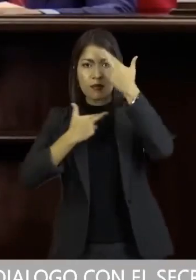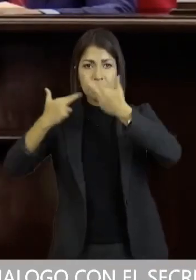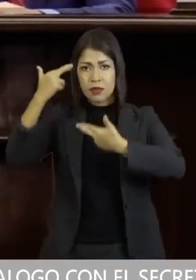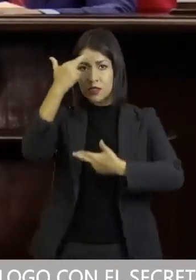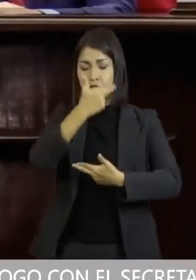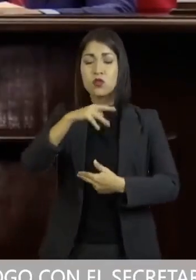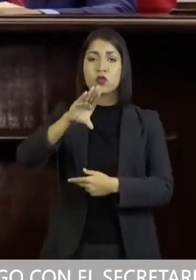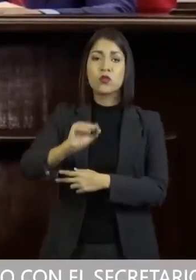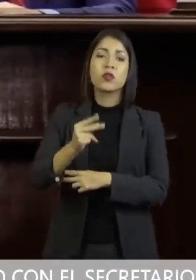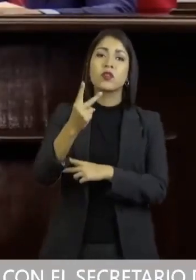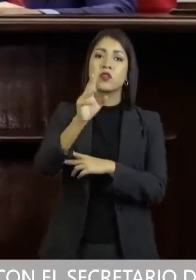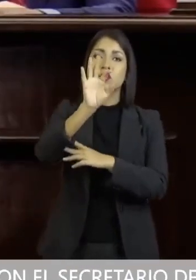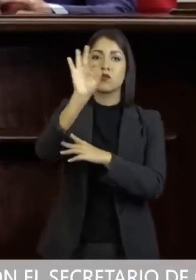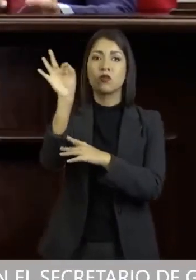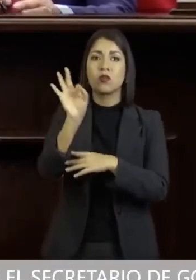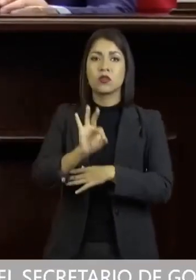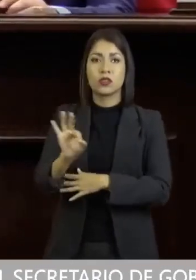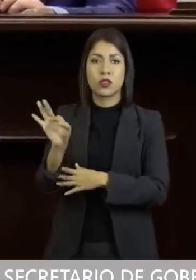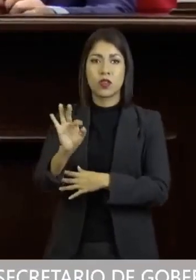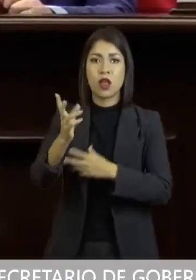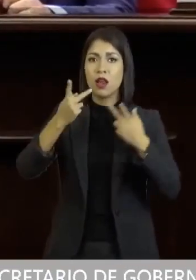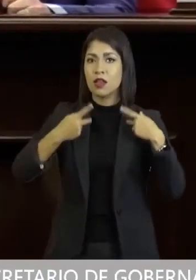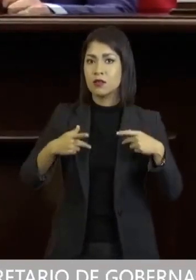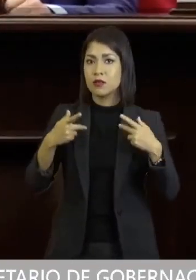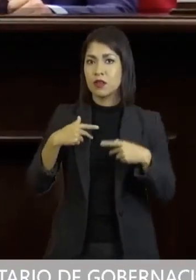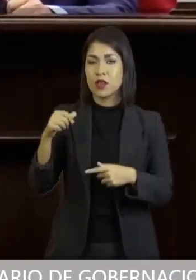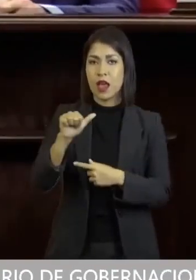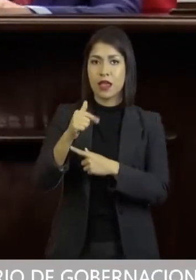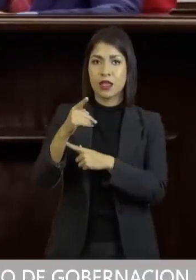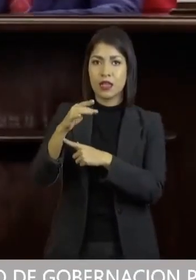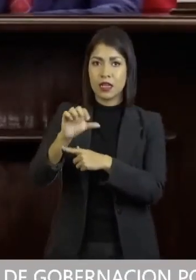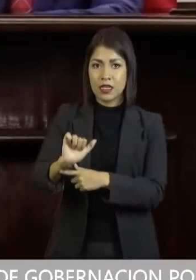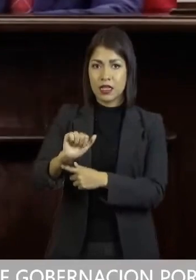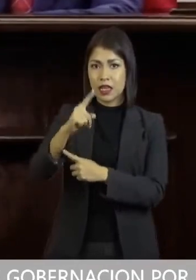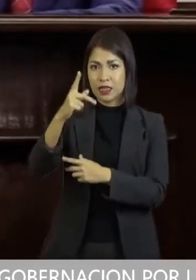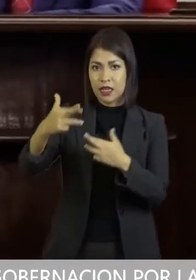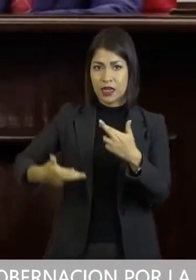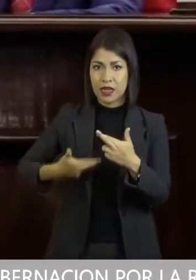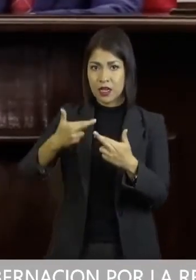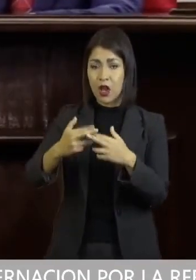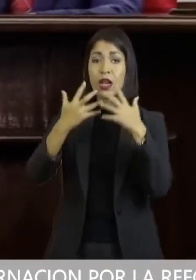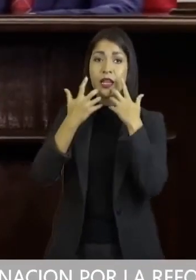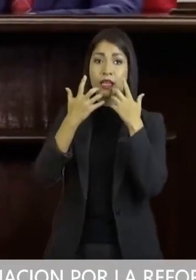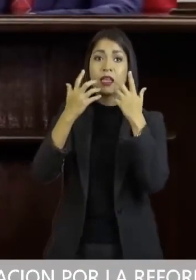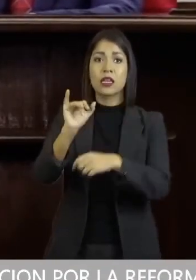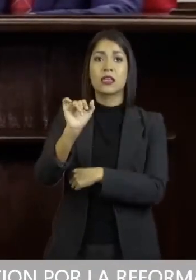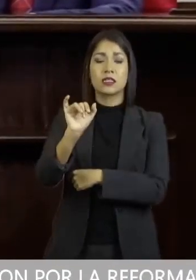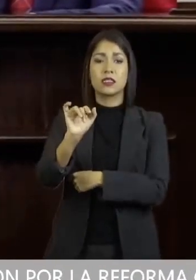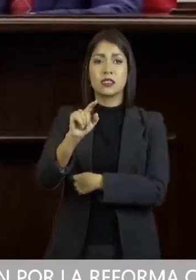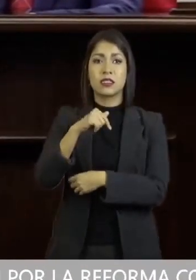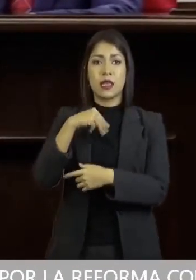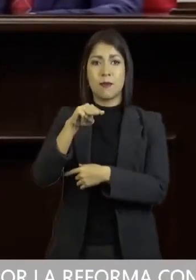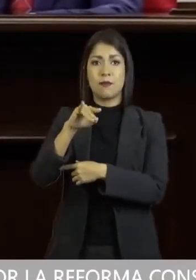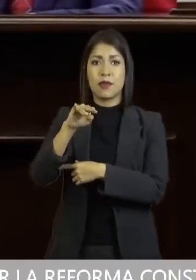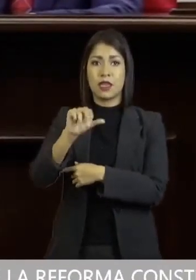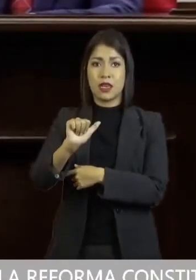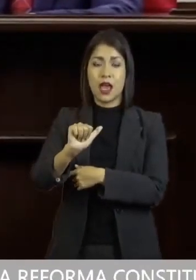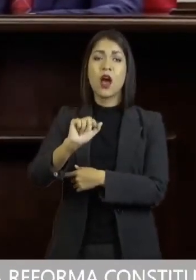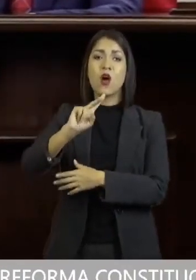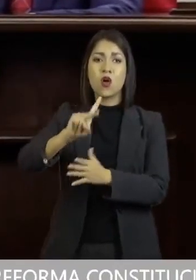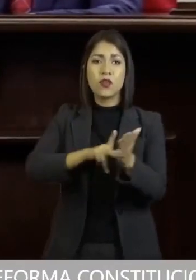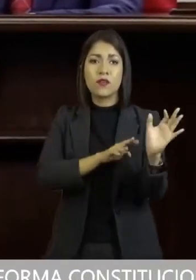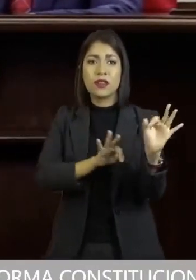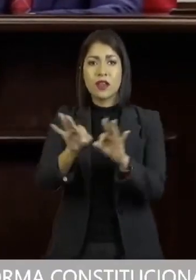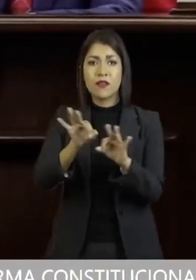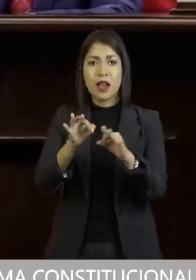El 92% de los habitantes de Aguililla y de la región quieren que esa mina funcione. A ver